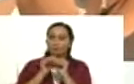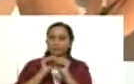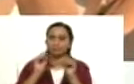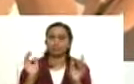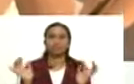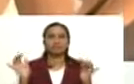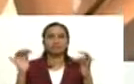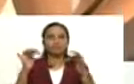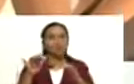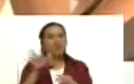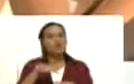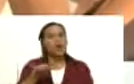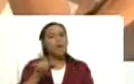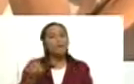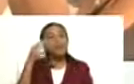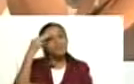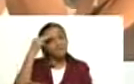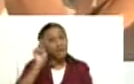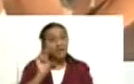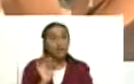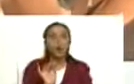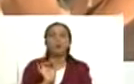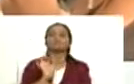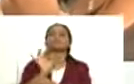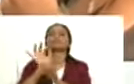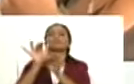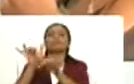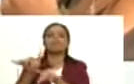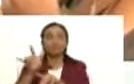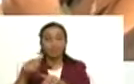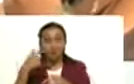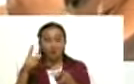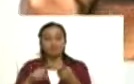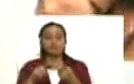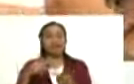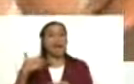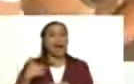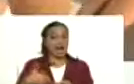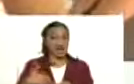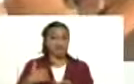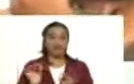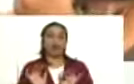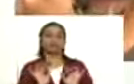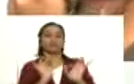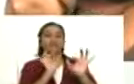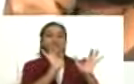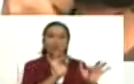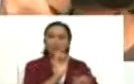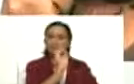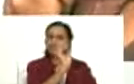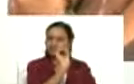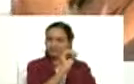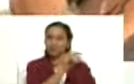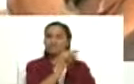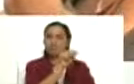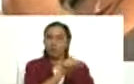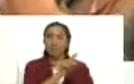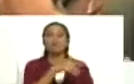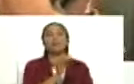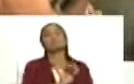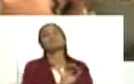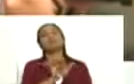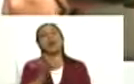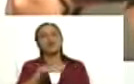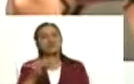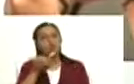México, luego la cumbre de Argentina y ahora de San Vicente y las Granadinas, que decían que un pequeño país del Caribe no podía